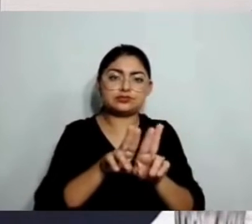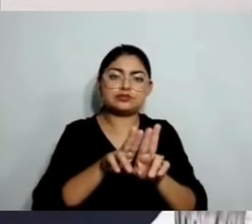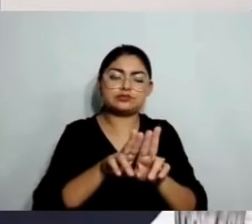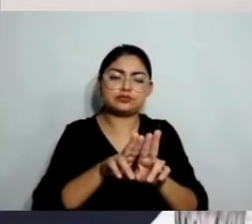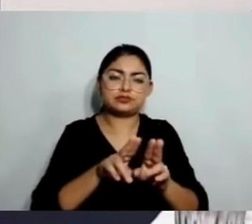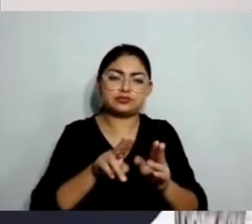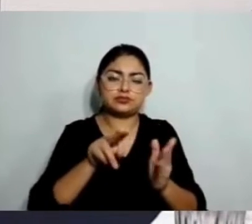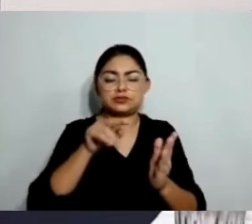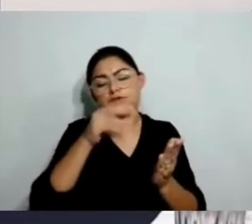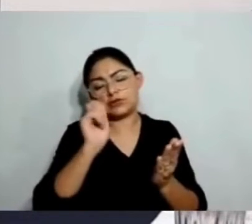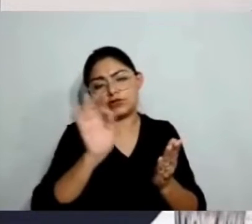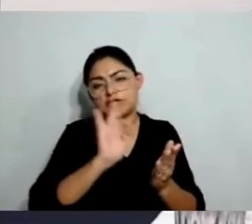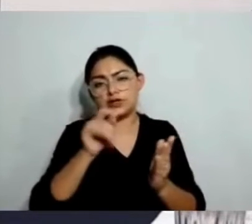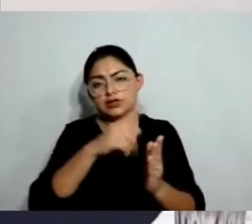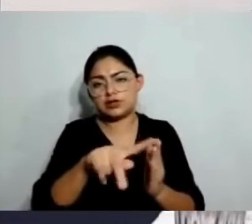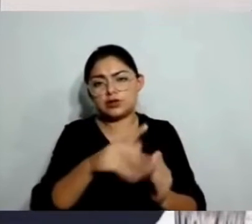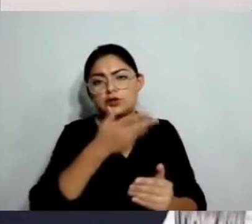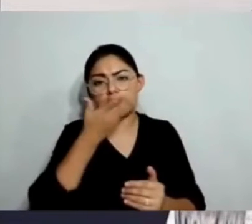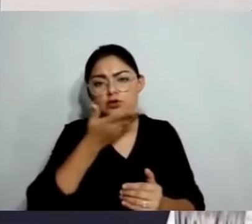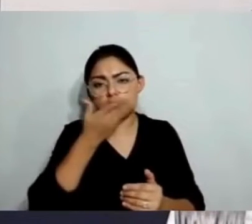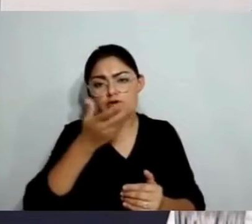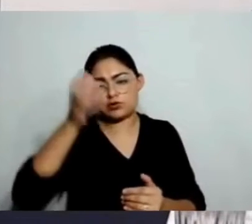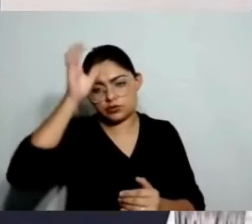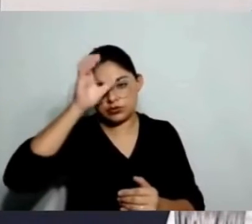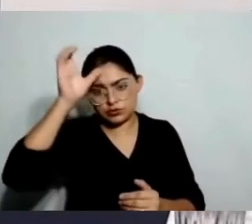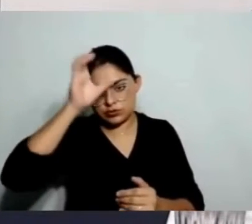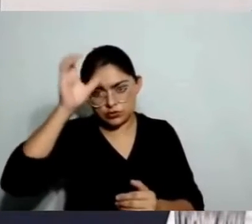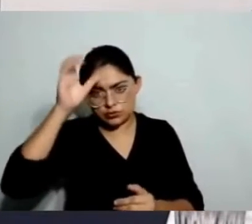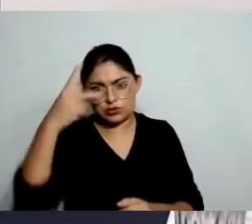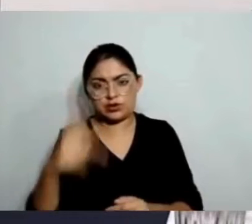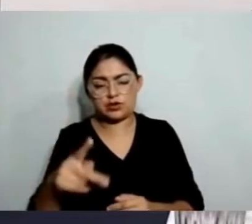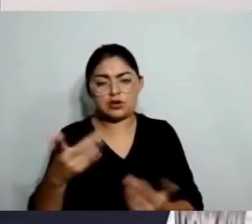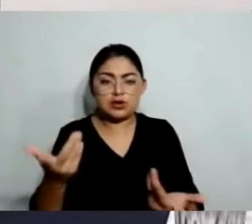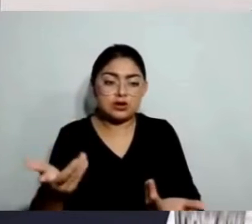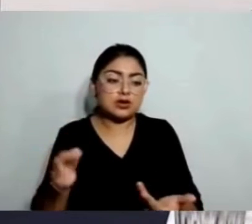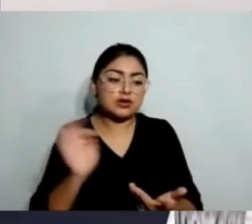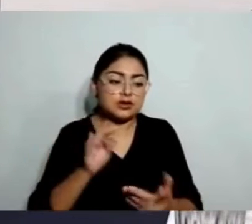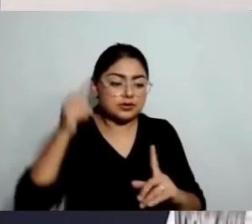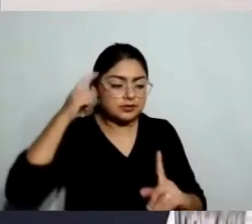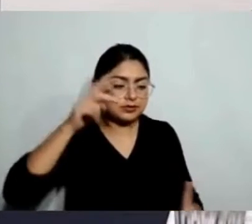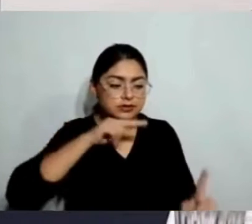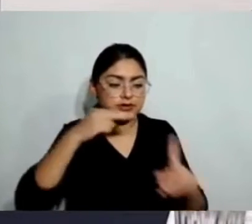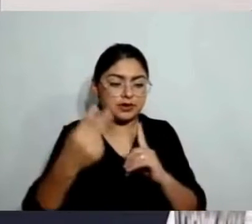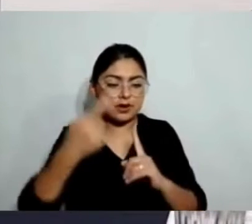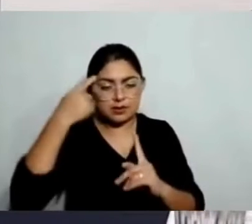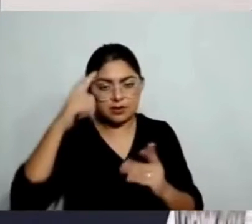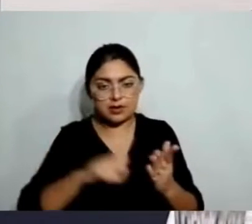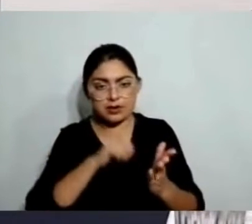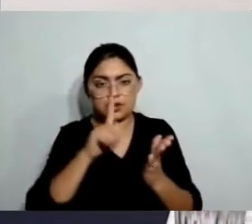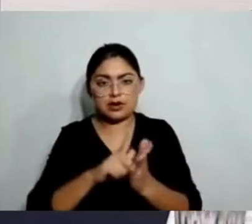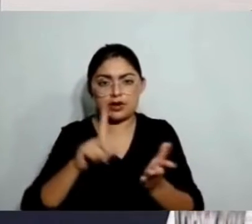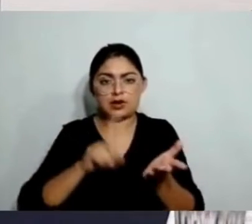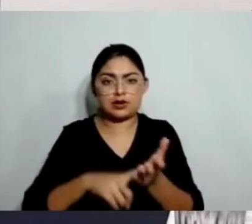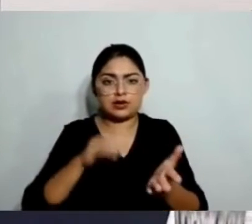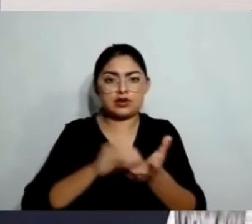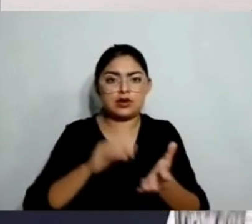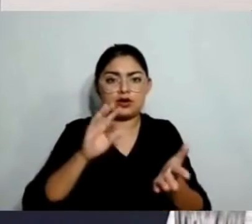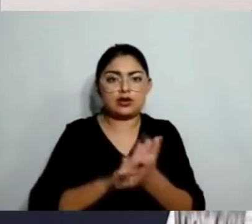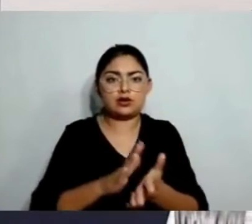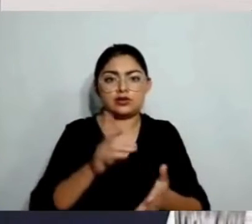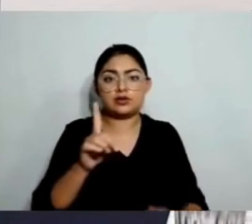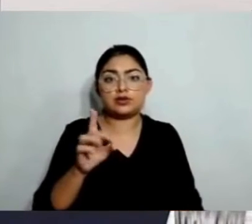costumbre una práctica cultural con miras a la legalidad de algo que ha sido realizado y que se considera un delito